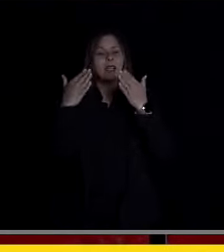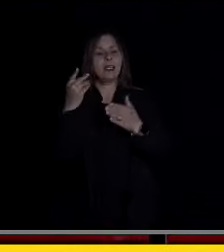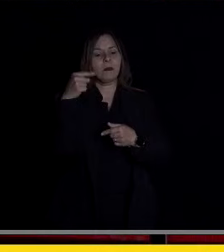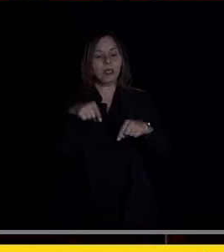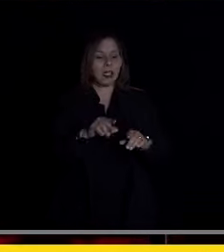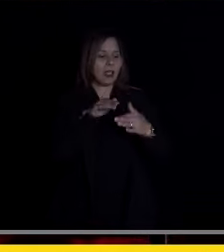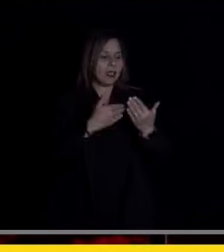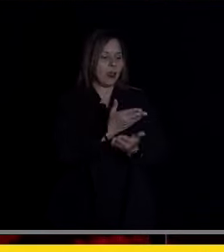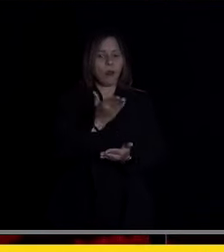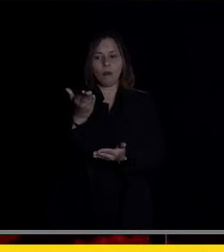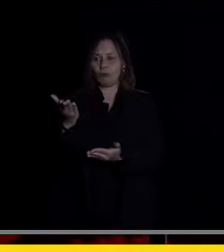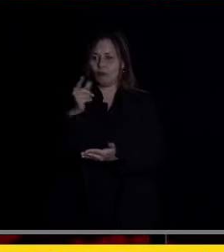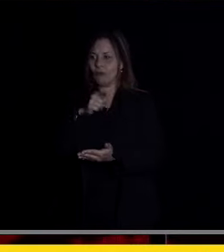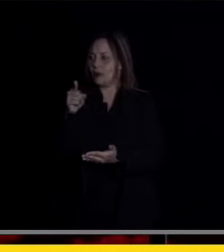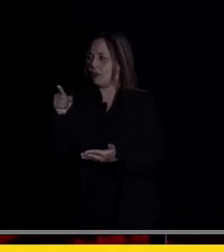ustedes.